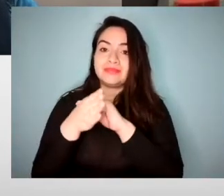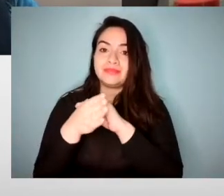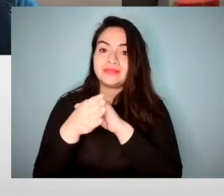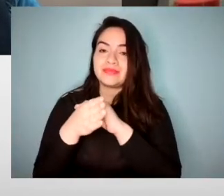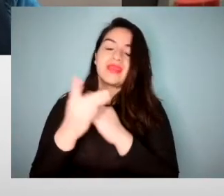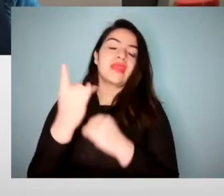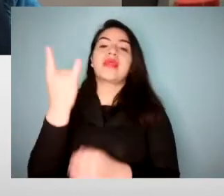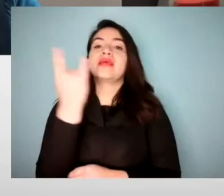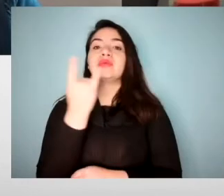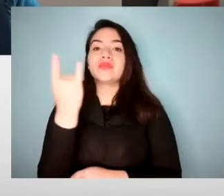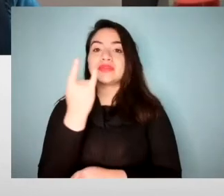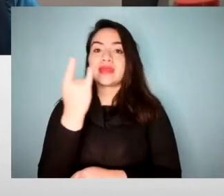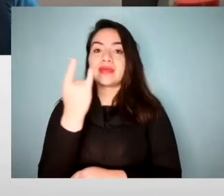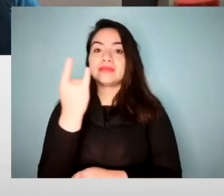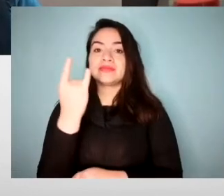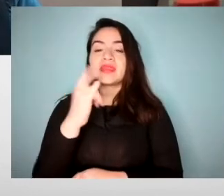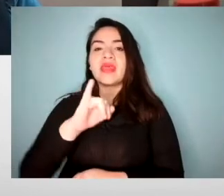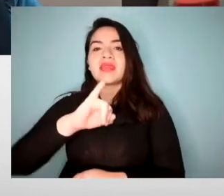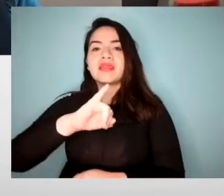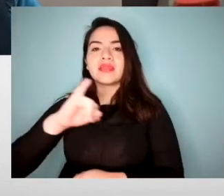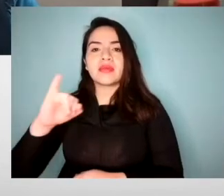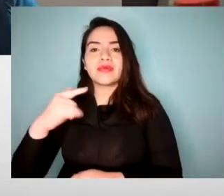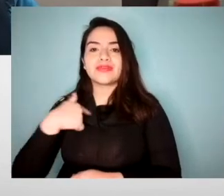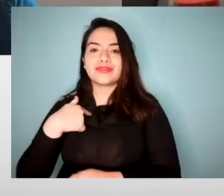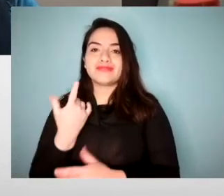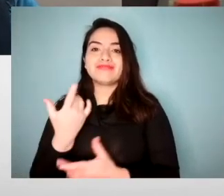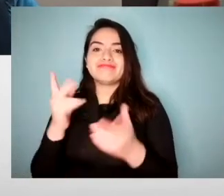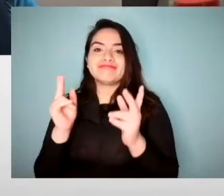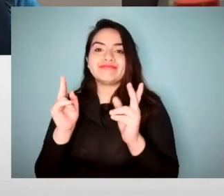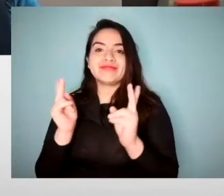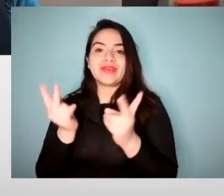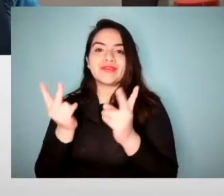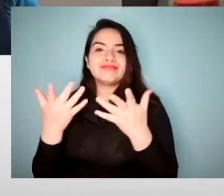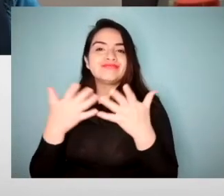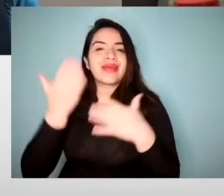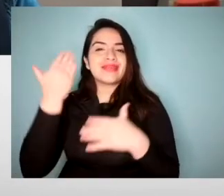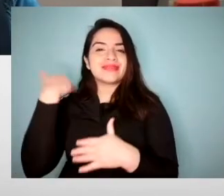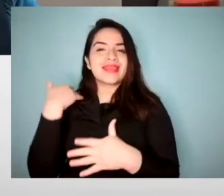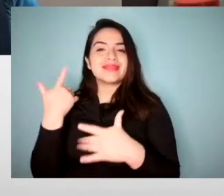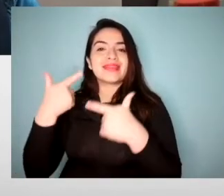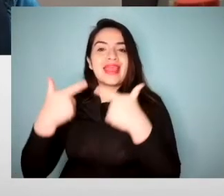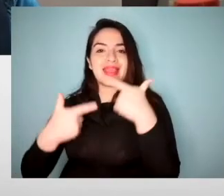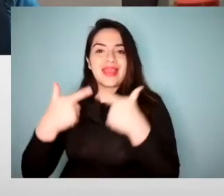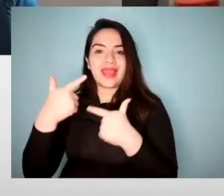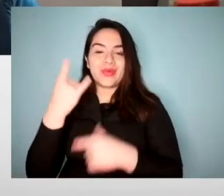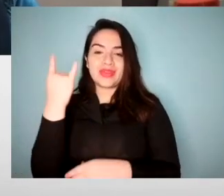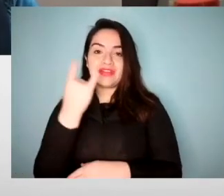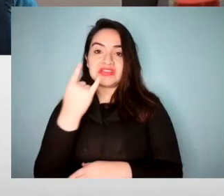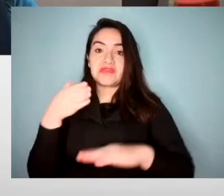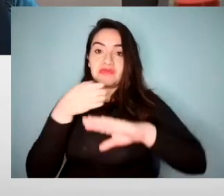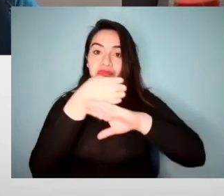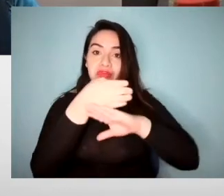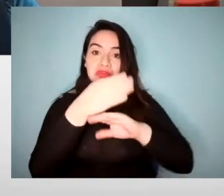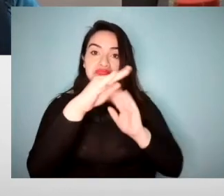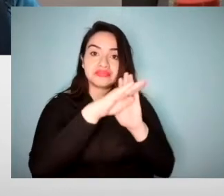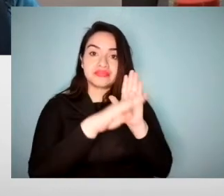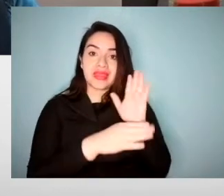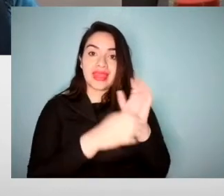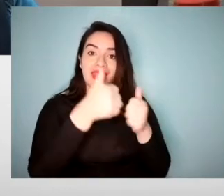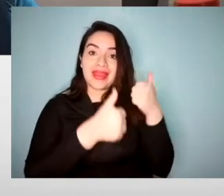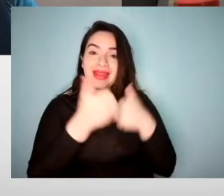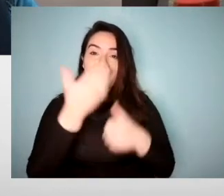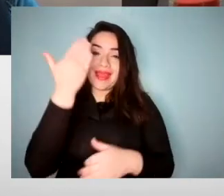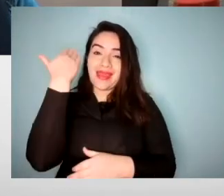universidad. Y bueno, soy talquina, entonces fui a la Universidad de Talca a ver la oferta de carreras que había en ese